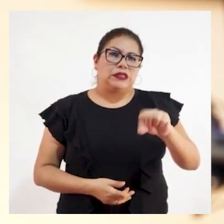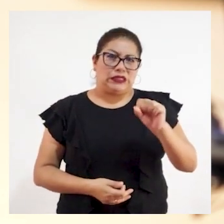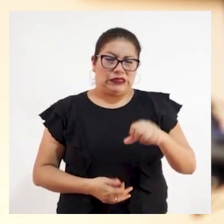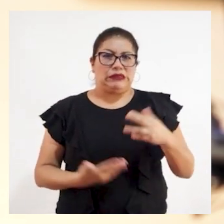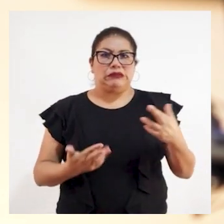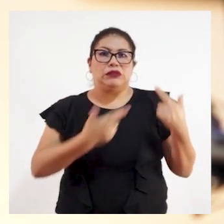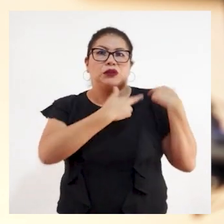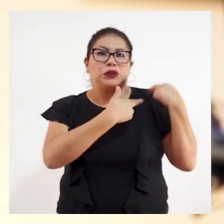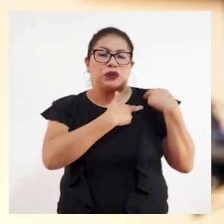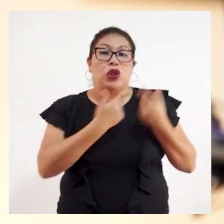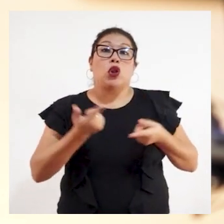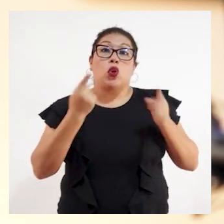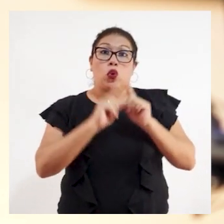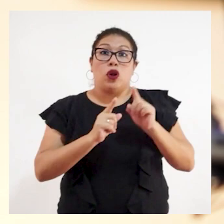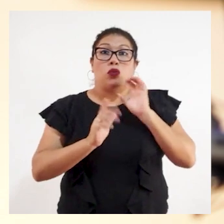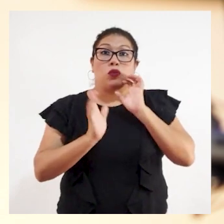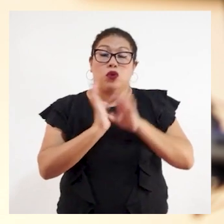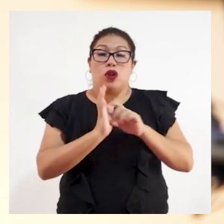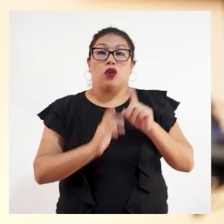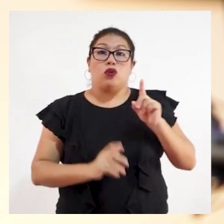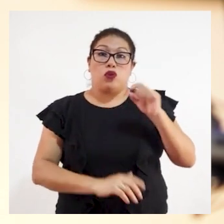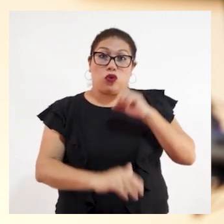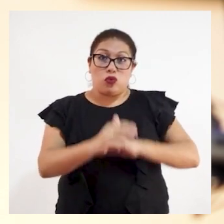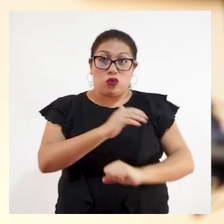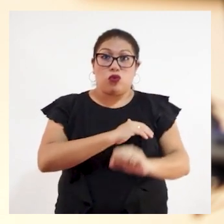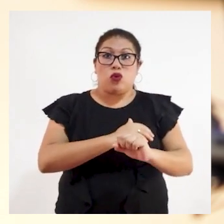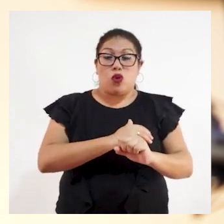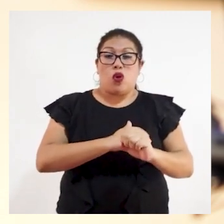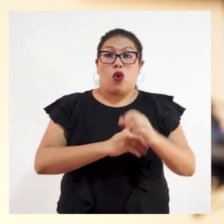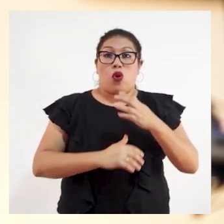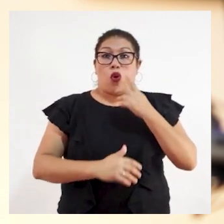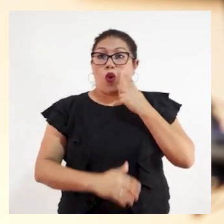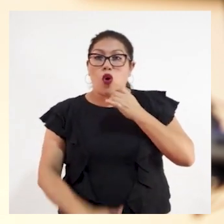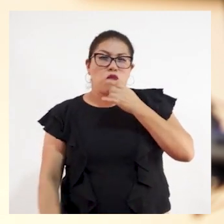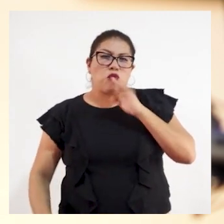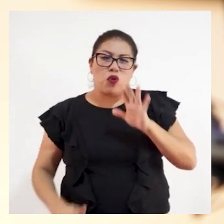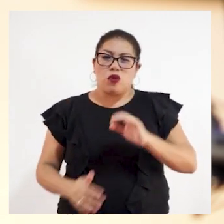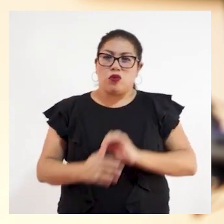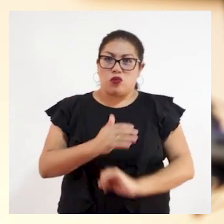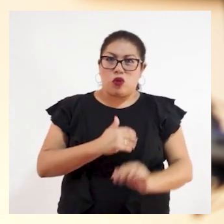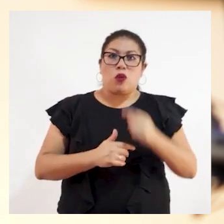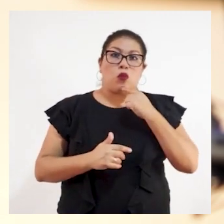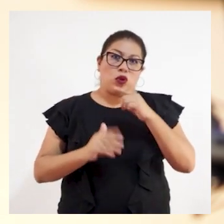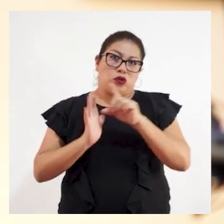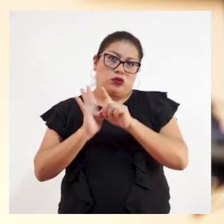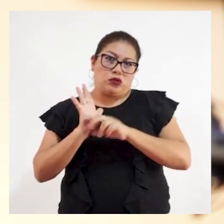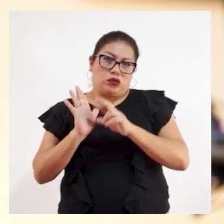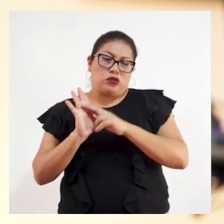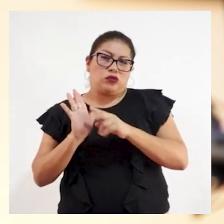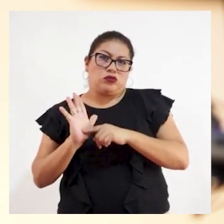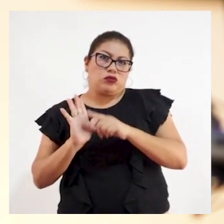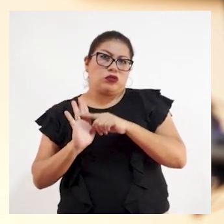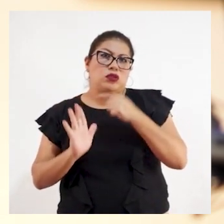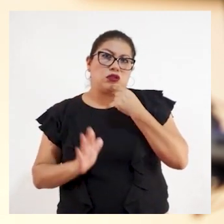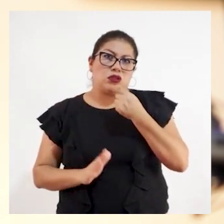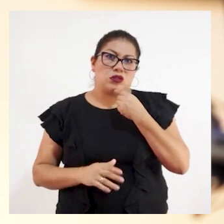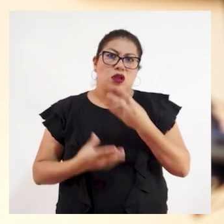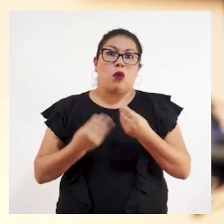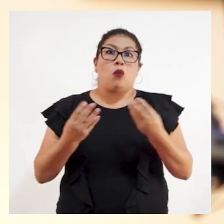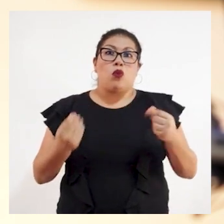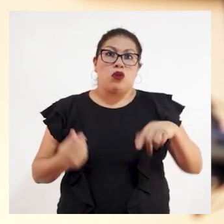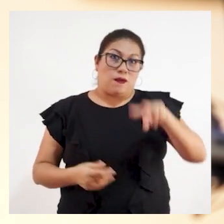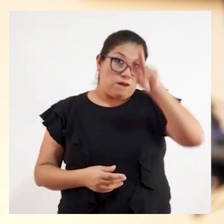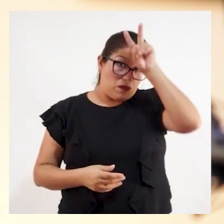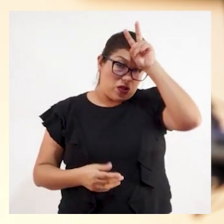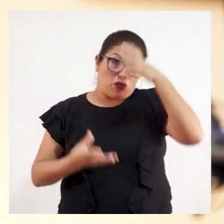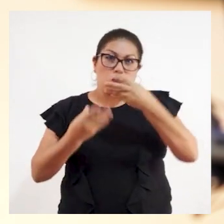desde el momento que uno reconoce un hijo, una hija, o por mandato judicial, así se determina, porque hay muchos niños, lamentablemente, en